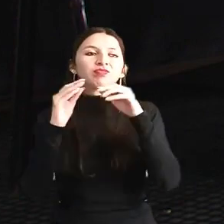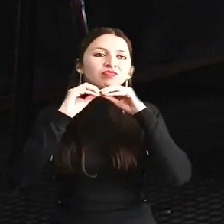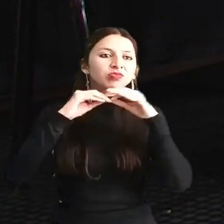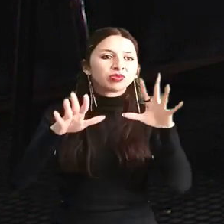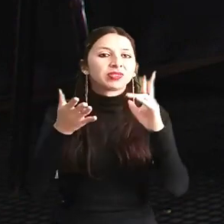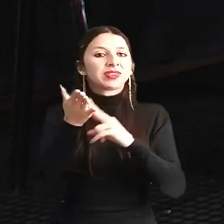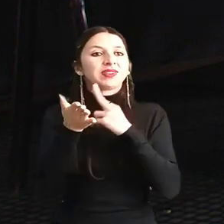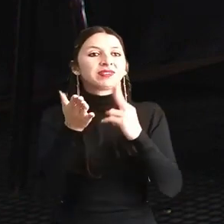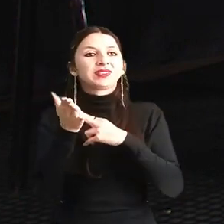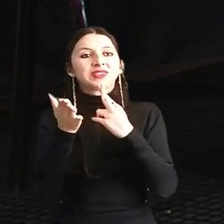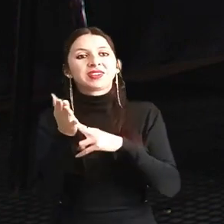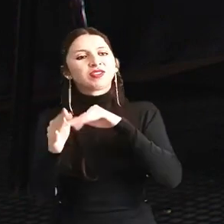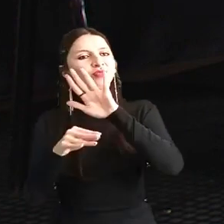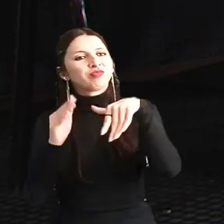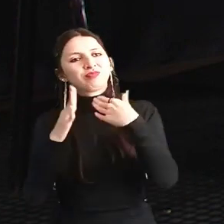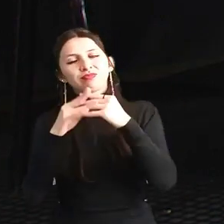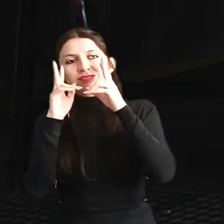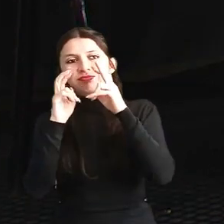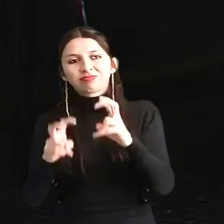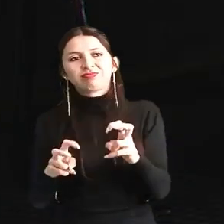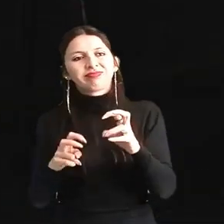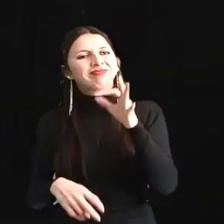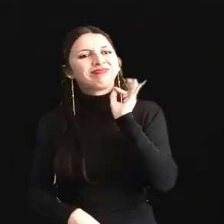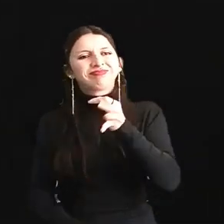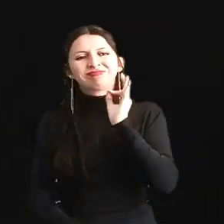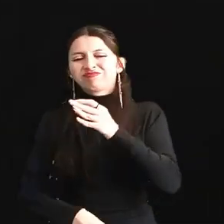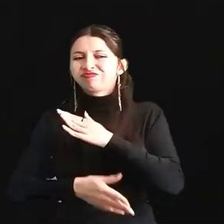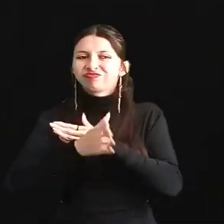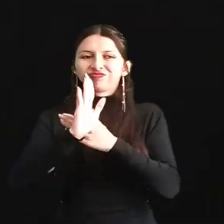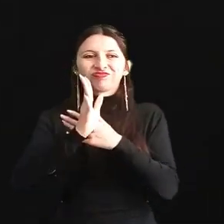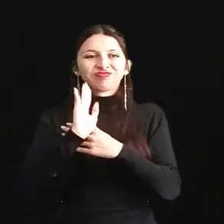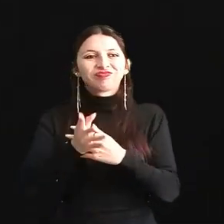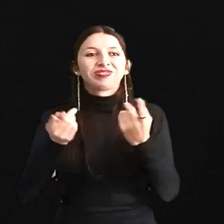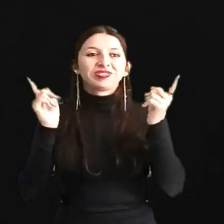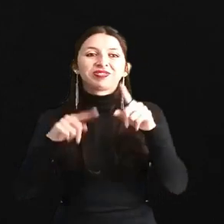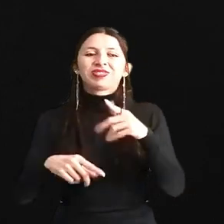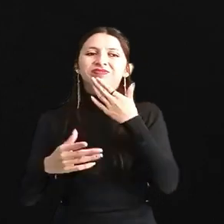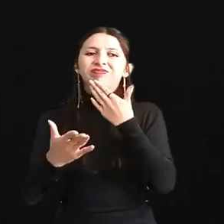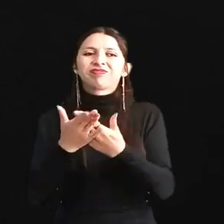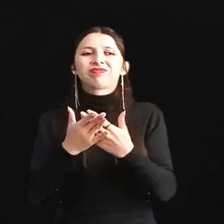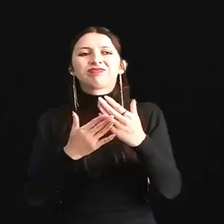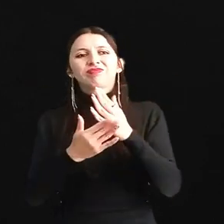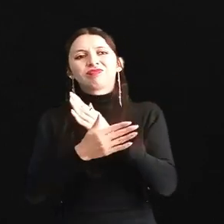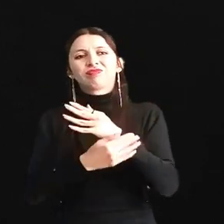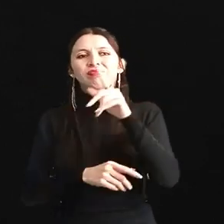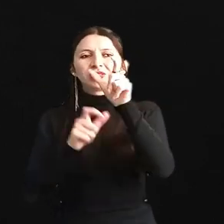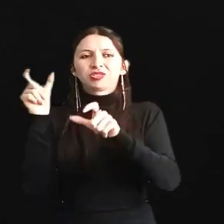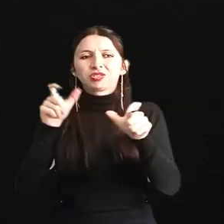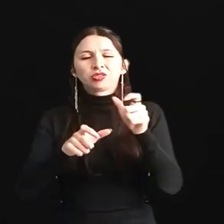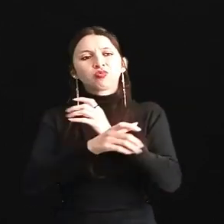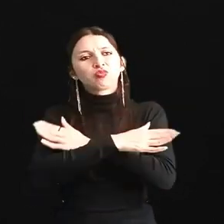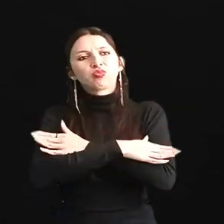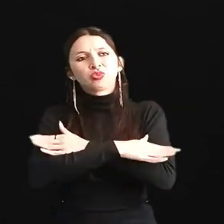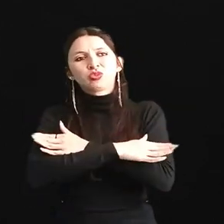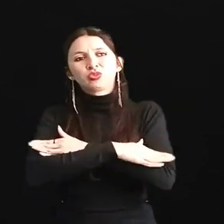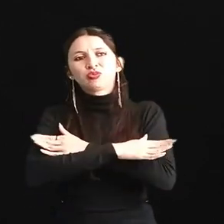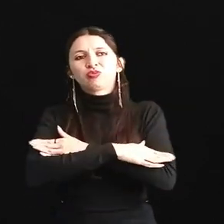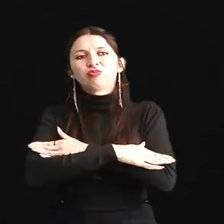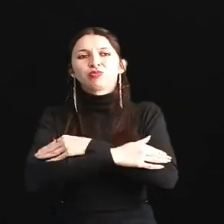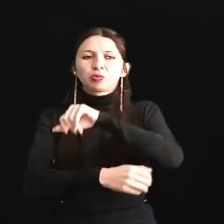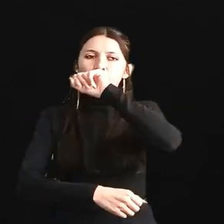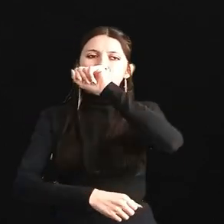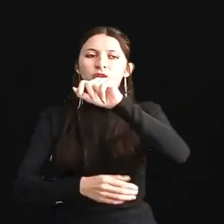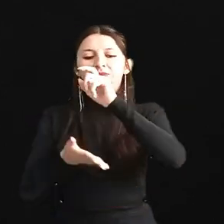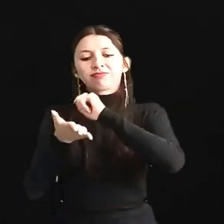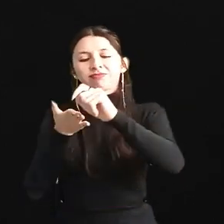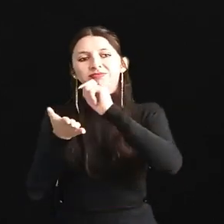toda una investigación que no para y que por supuesto agradecemos a todos aquellos que con esa disciplina asumen asumen